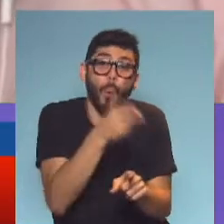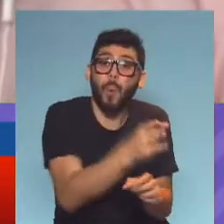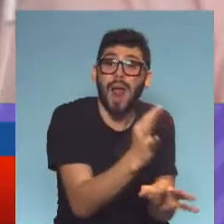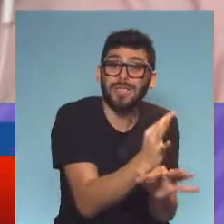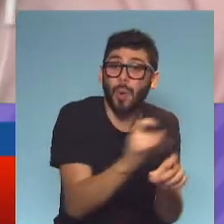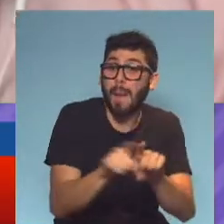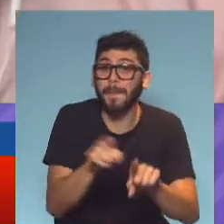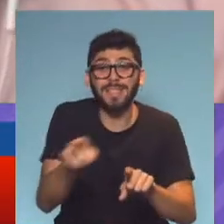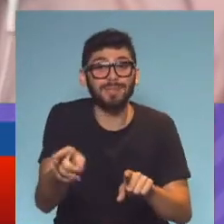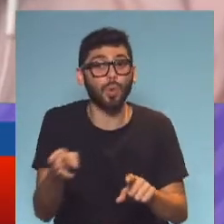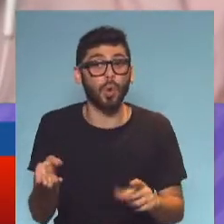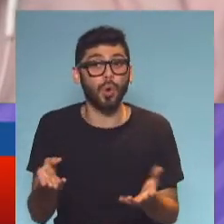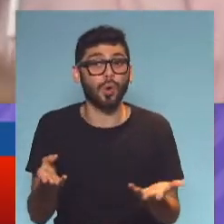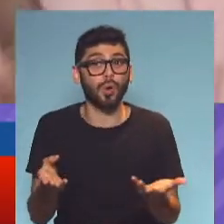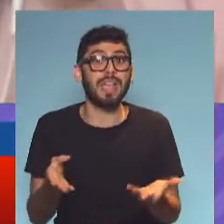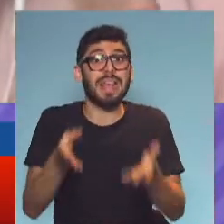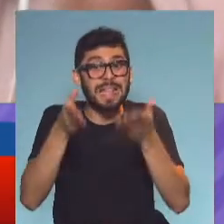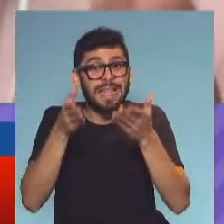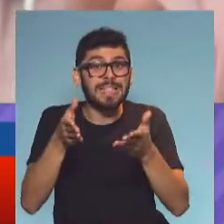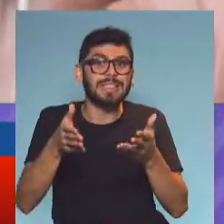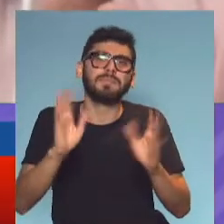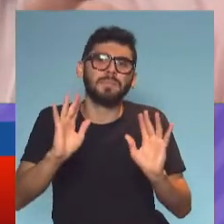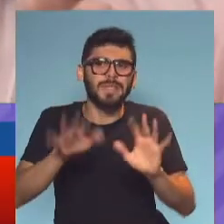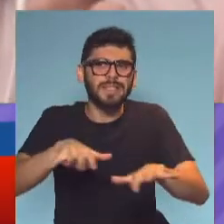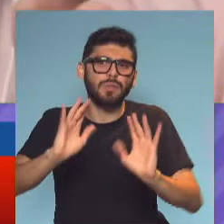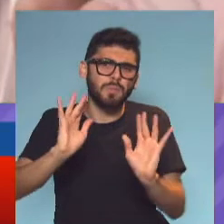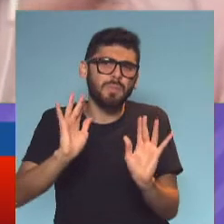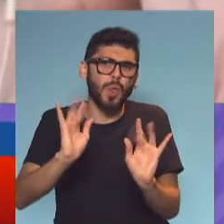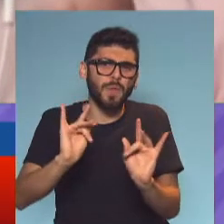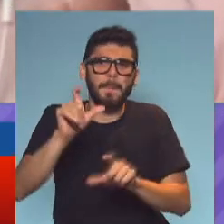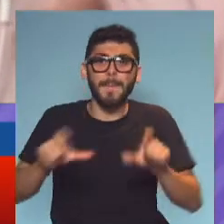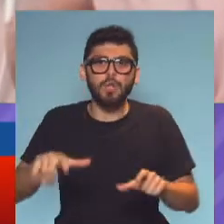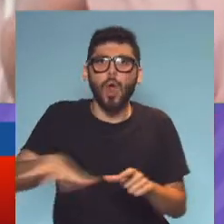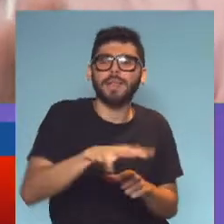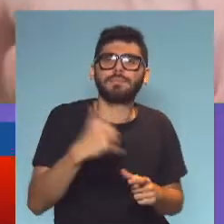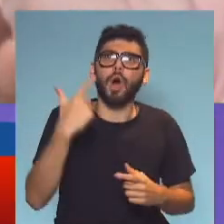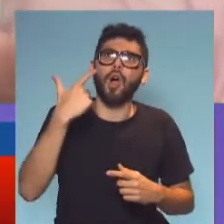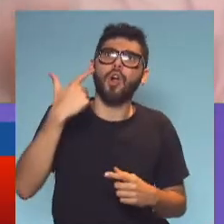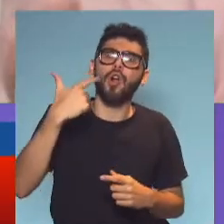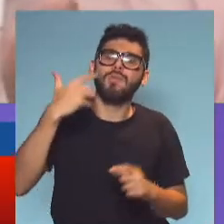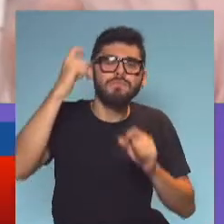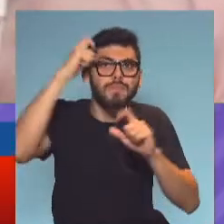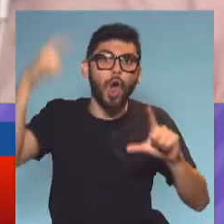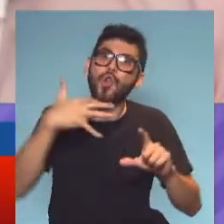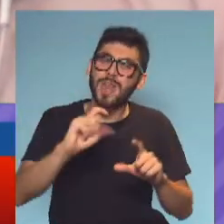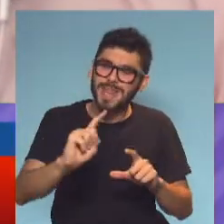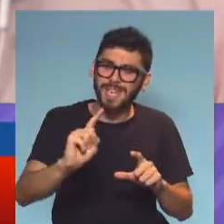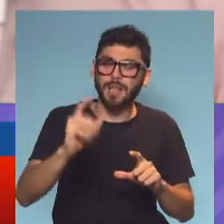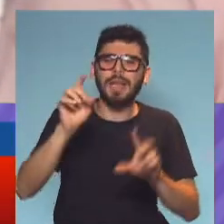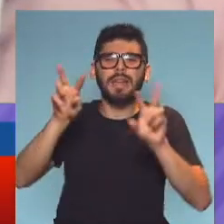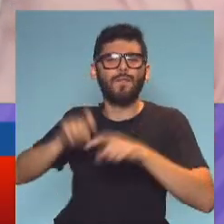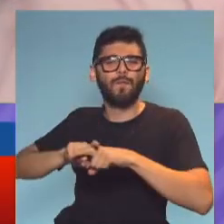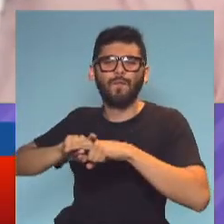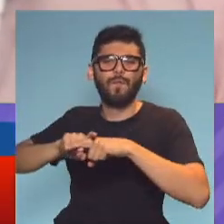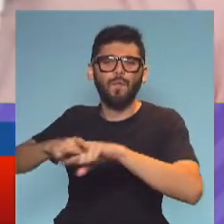Sí, entonces sí. Es una situación muy compleja que la gente no lo entiende. Profesional va por otro lado,